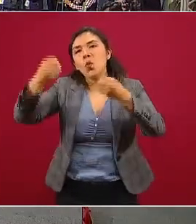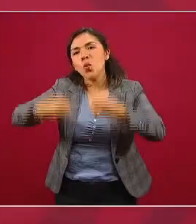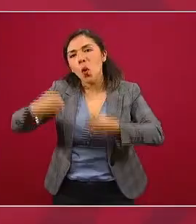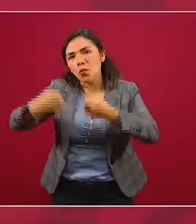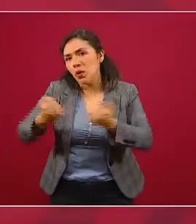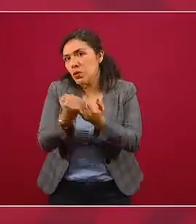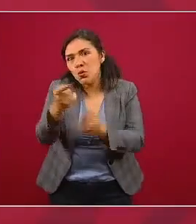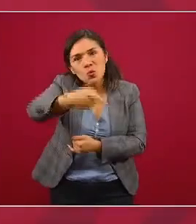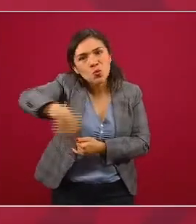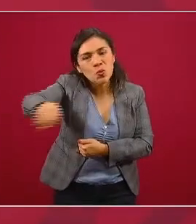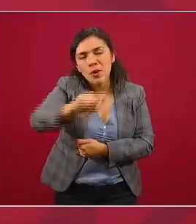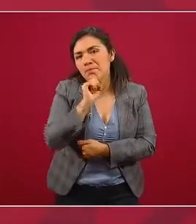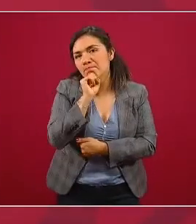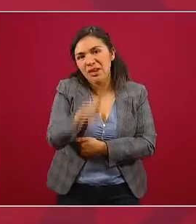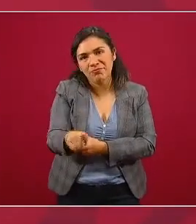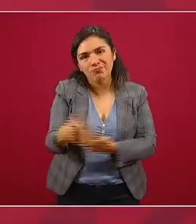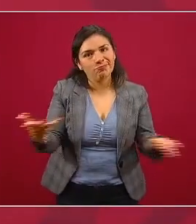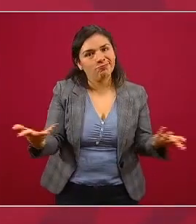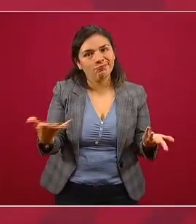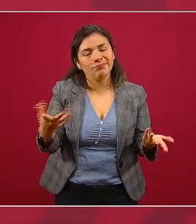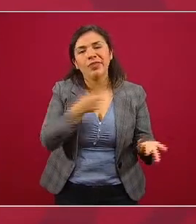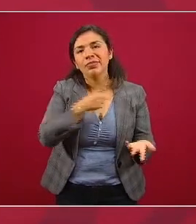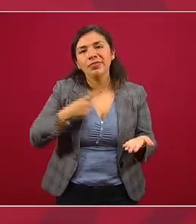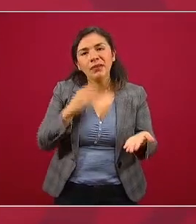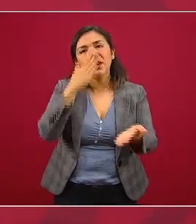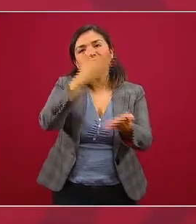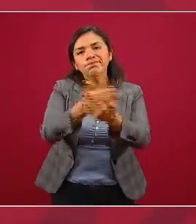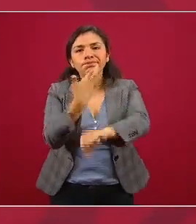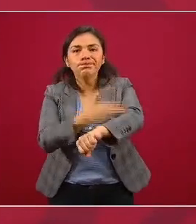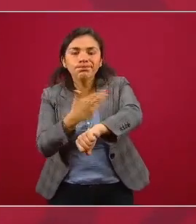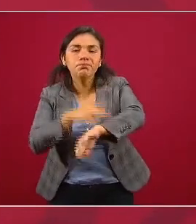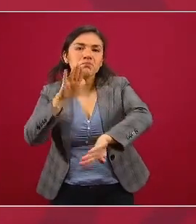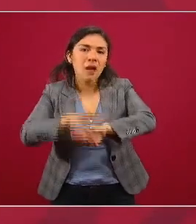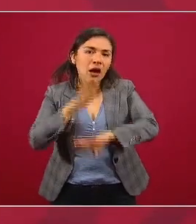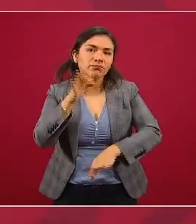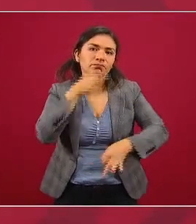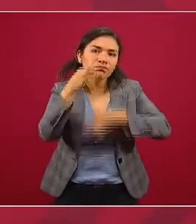igual que ustedes, que tienen que ir a todavía a hacer la nota.